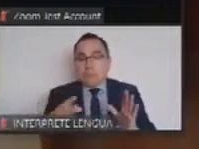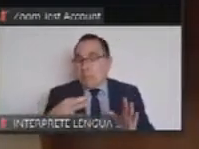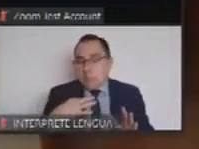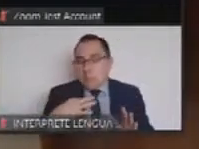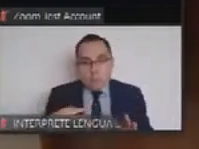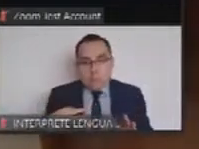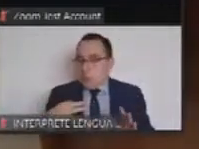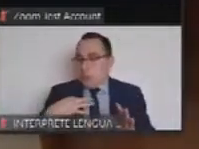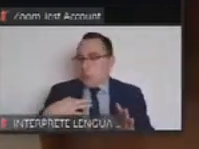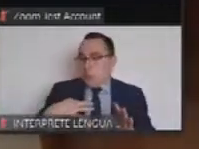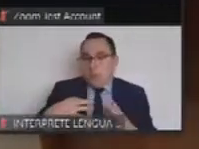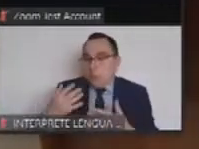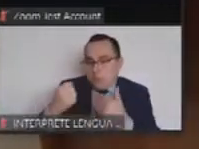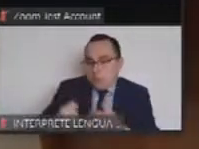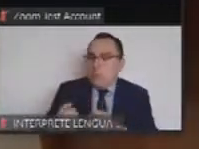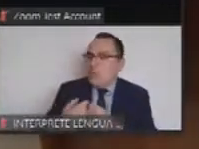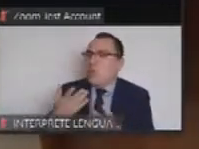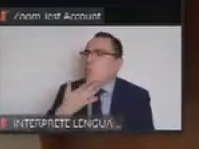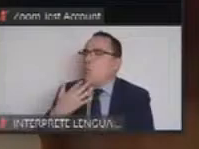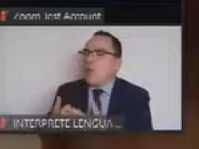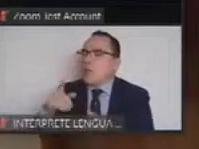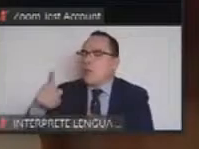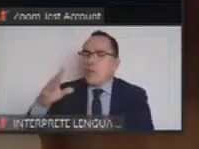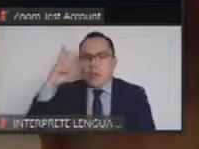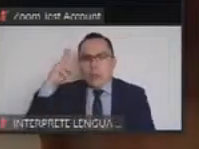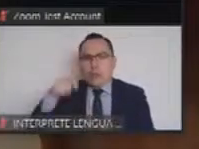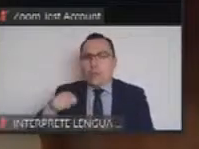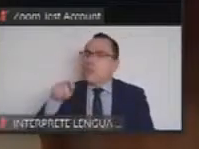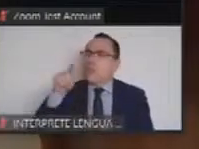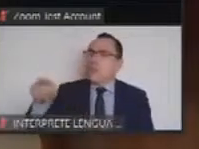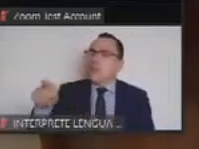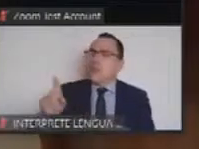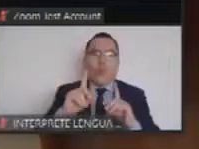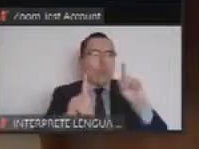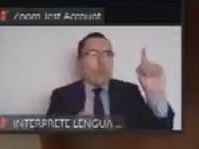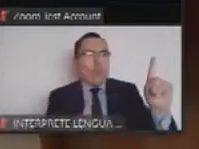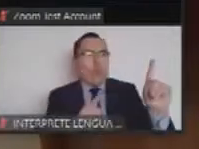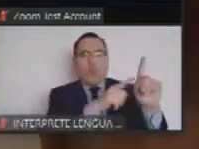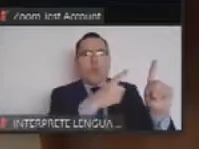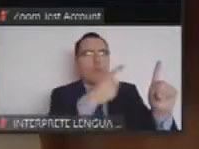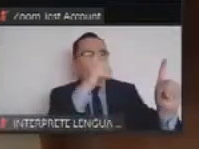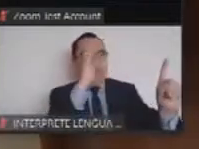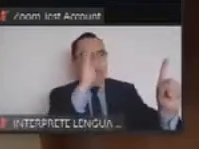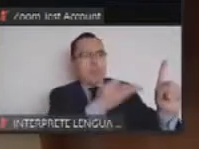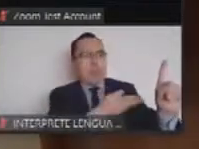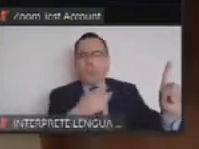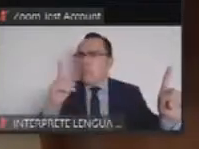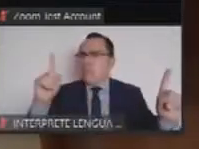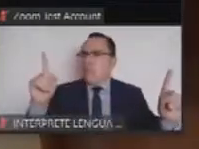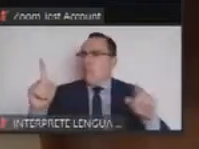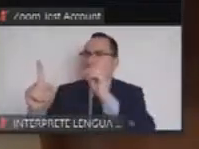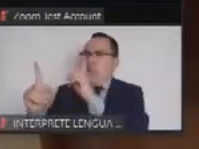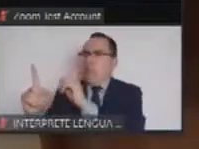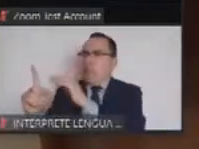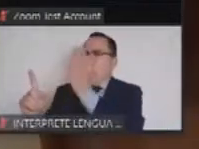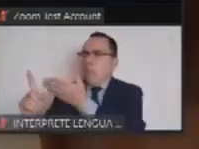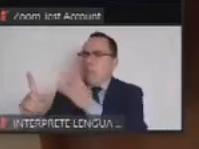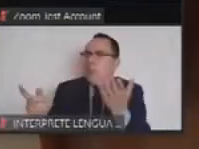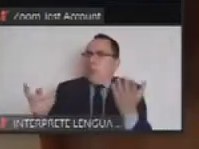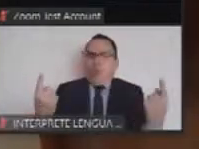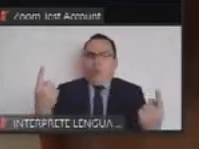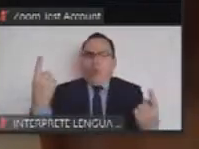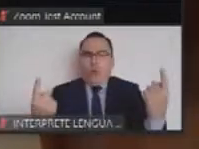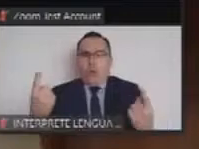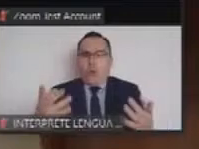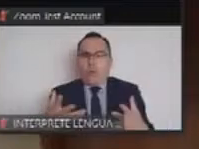fue el motivo que condujo a resolver en uno u otro sentido aquel pleito que trajeron y que